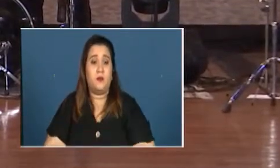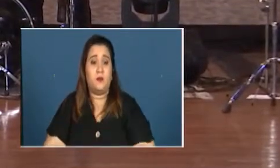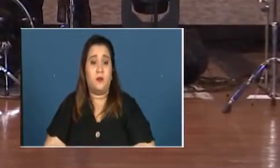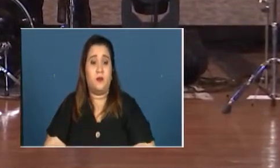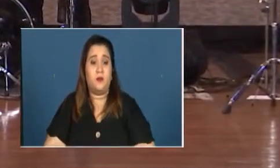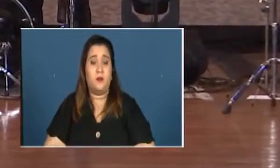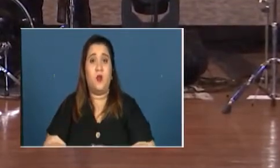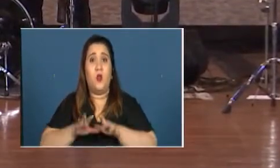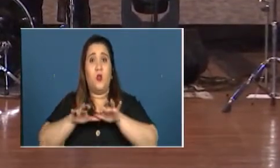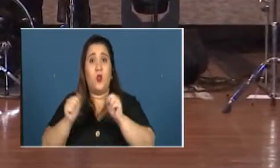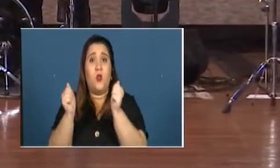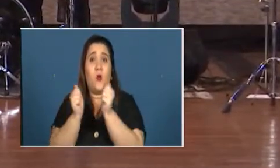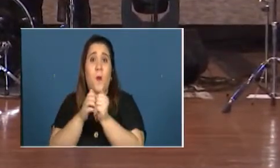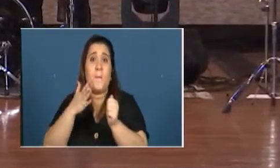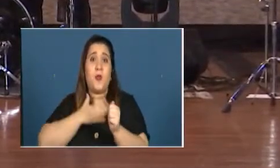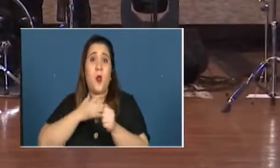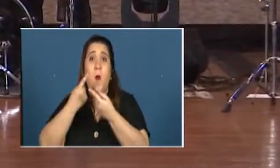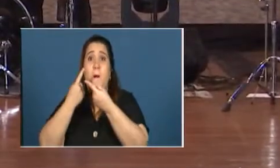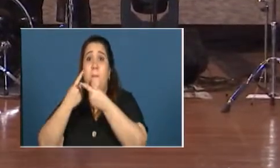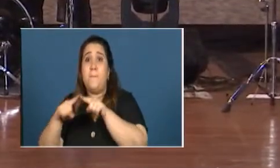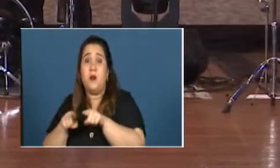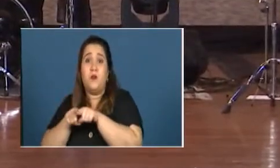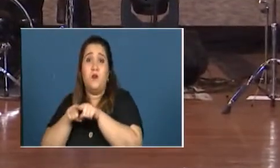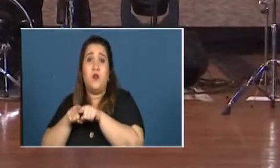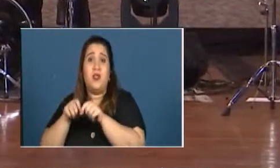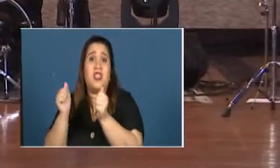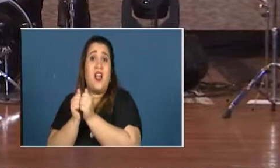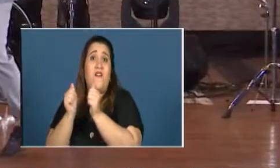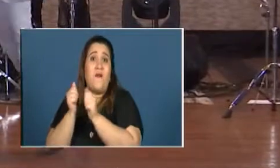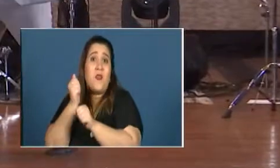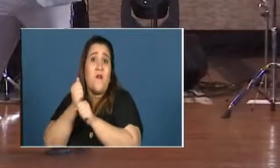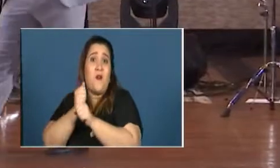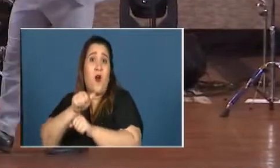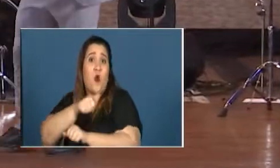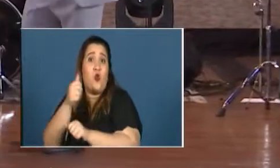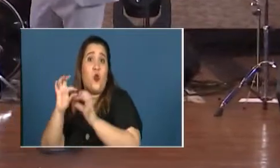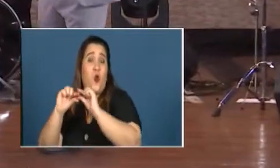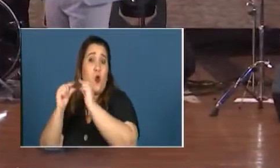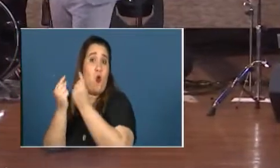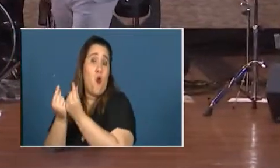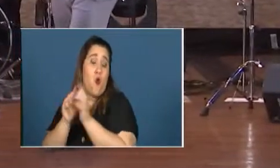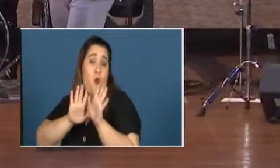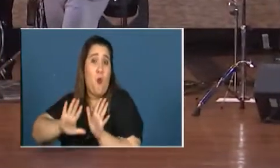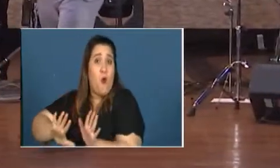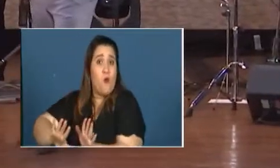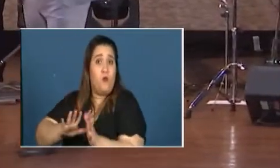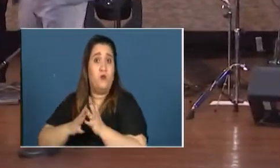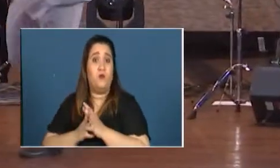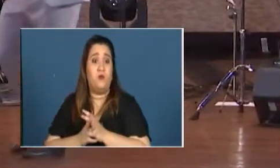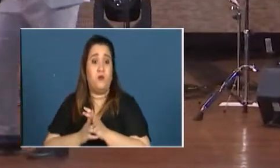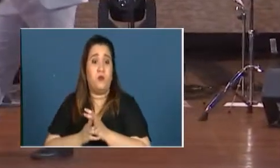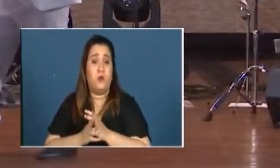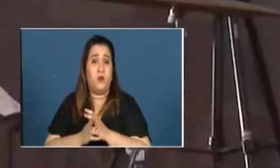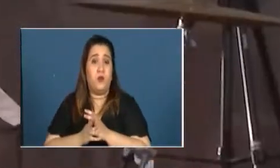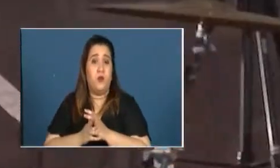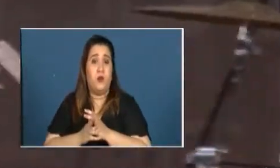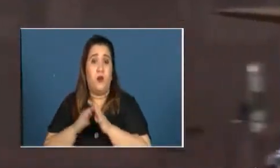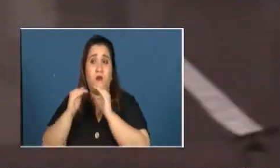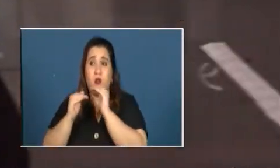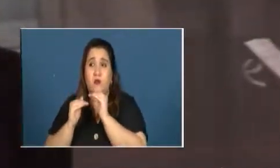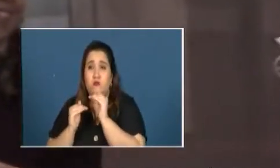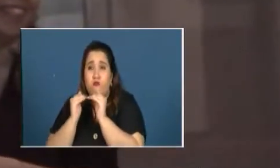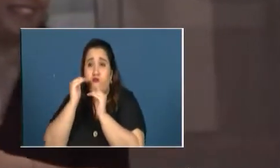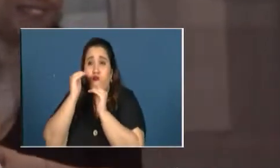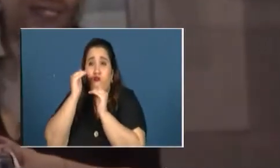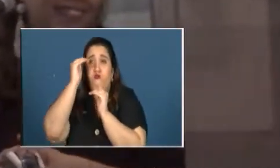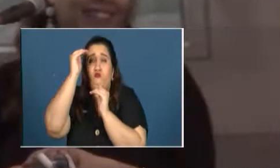estuvo tocando conmigo, pero como el hermano también tocaba con otra orquesta, con otra banda, con Chamaco Son, tremenda orquesta también, chicos que vienen subiendo,